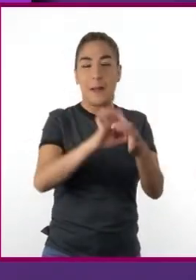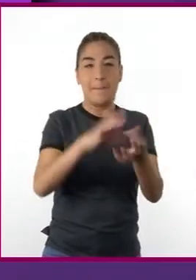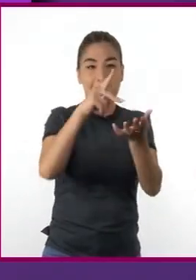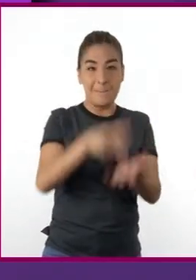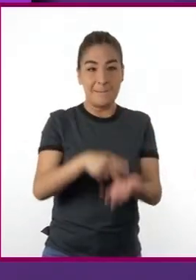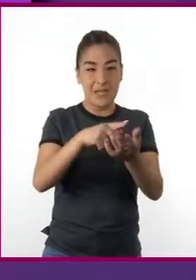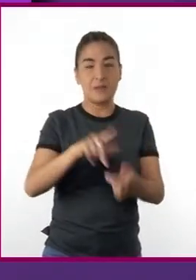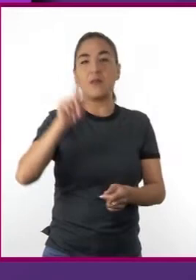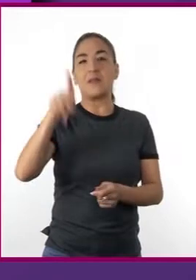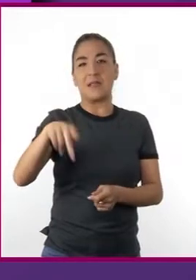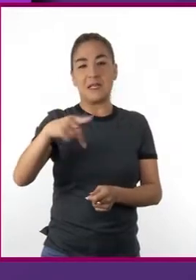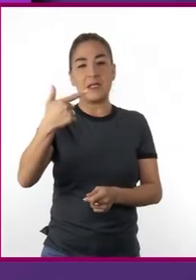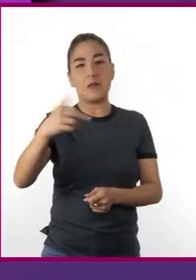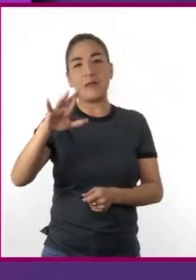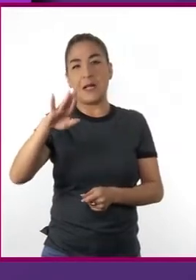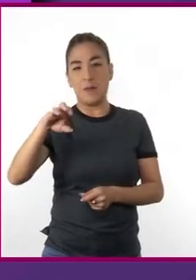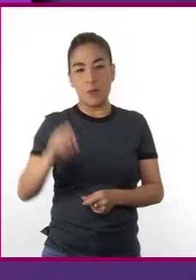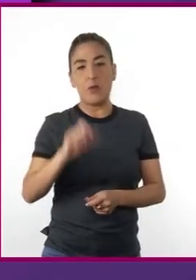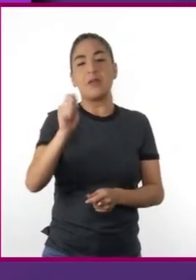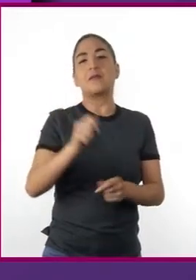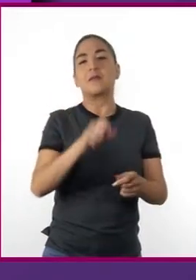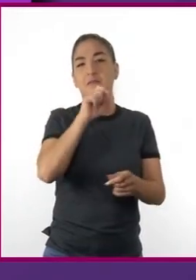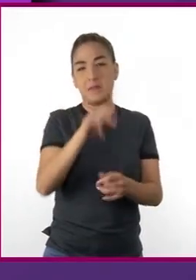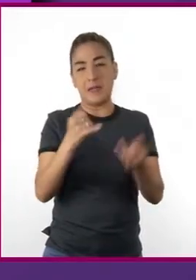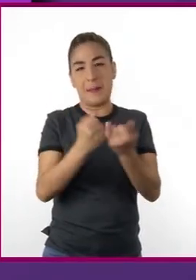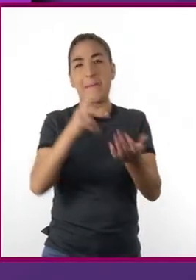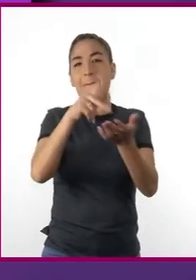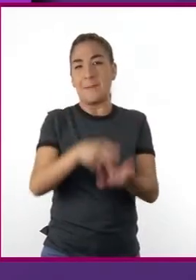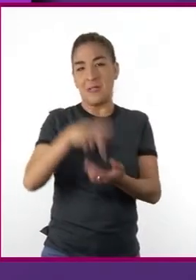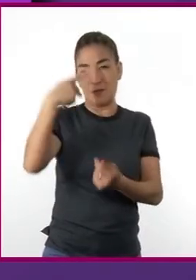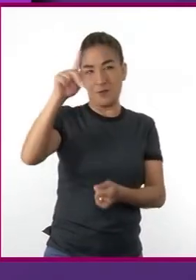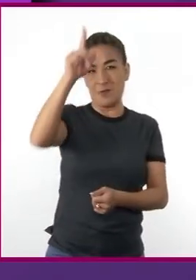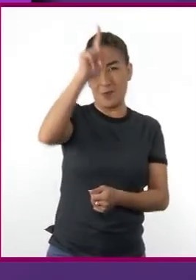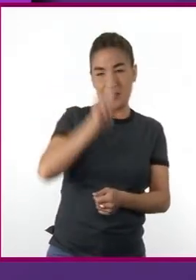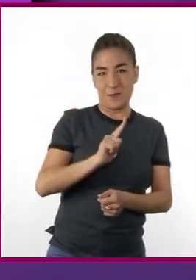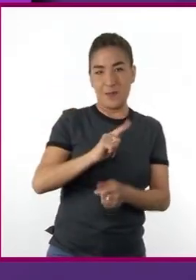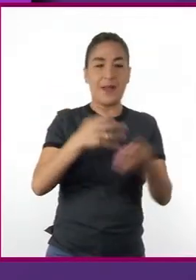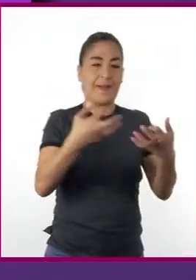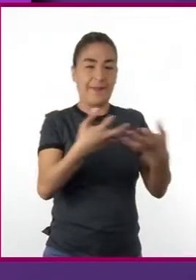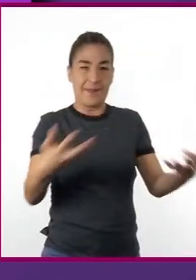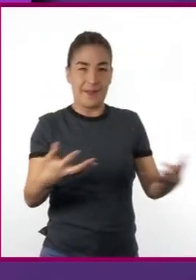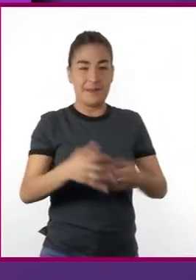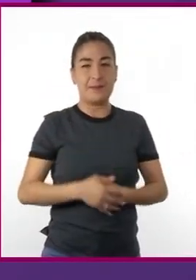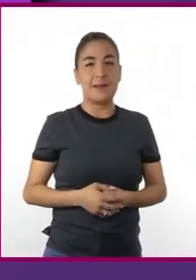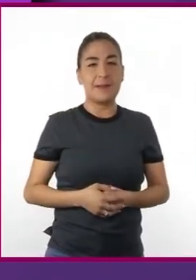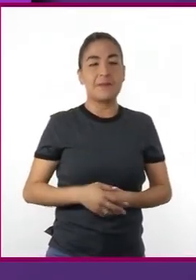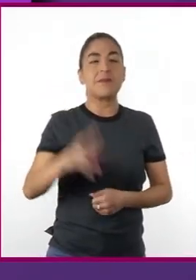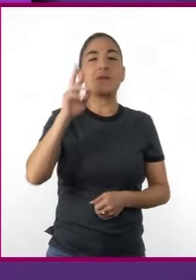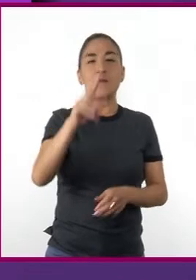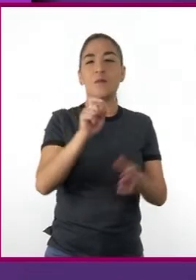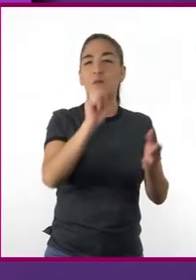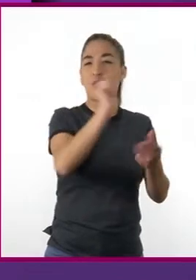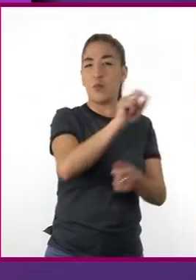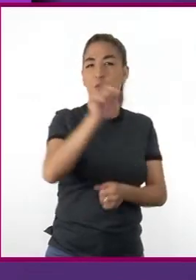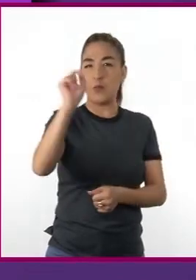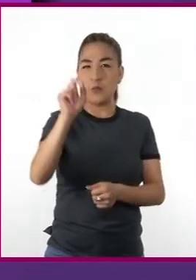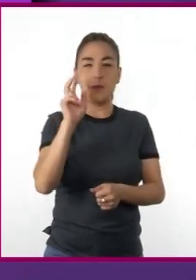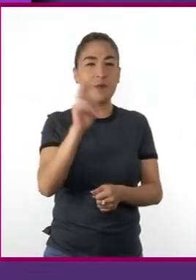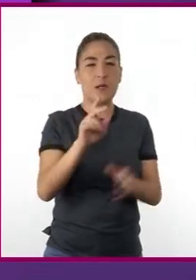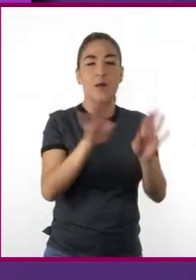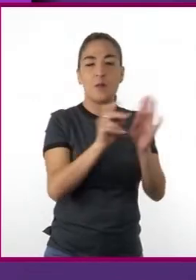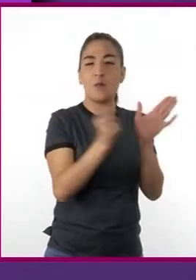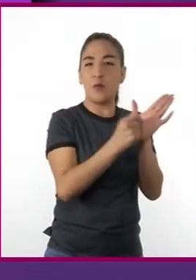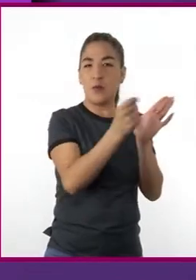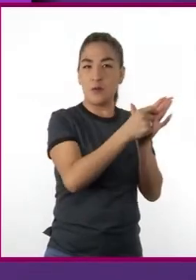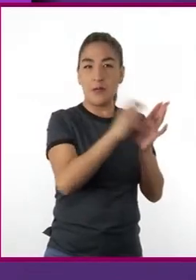en kilogramos de un objeto en la Tierra y su peso en la Luna. Ubiquemos los puntos en el plano cartesiano de manera